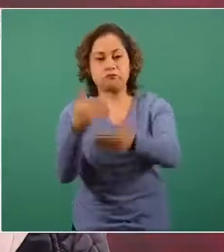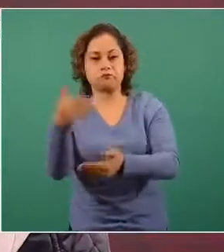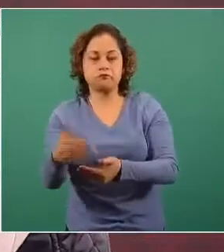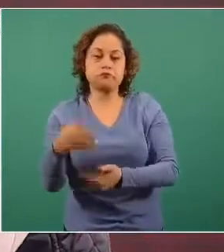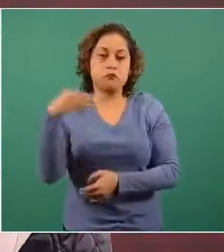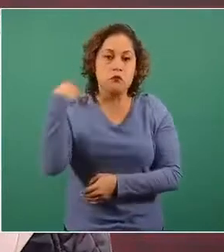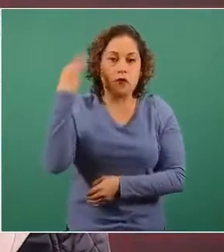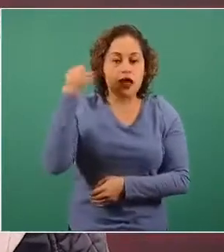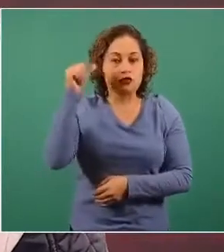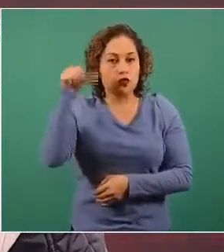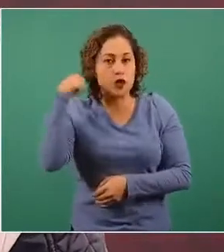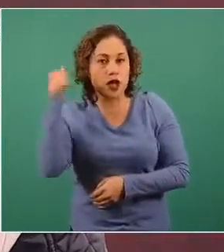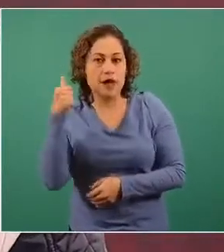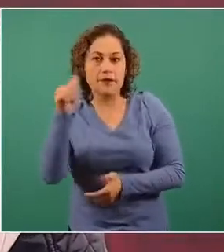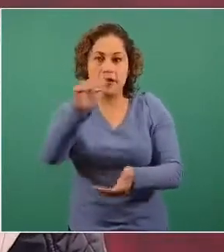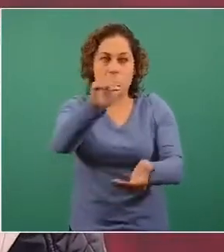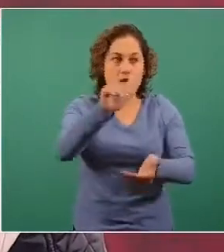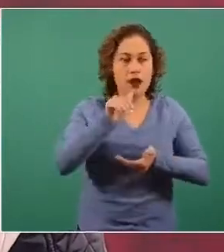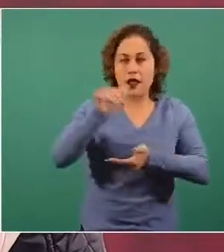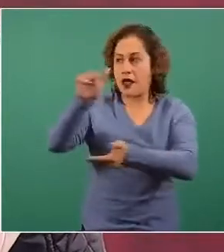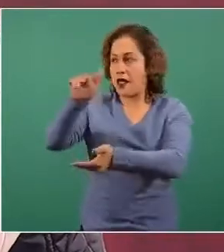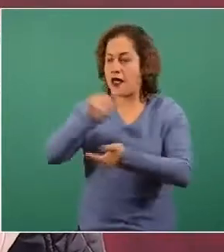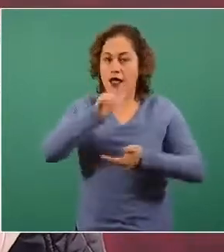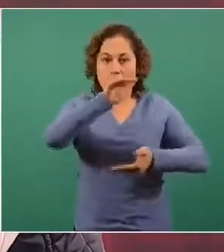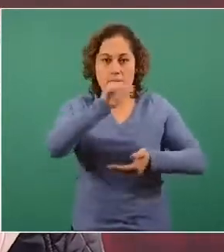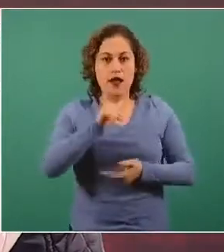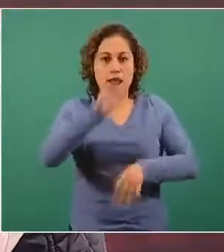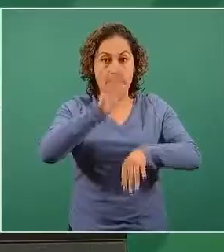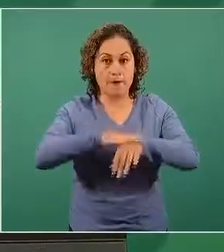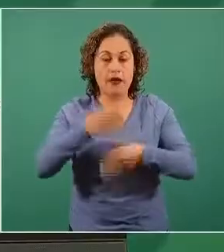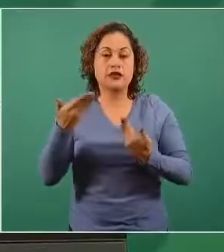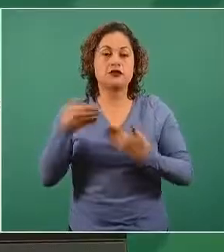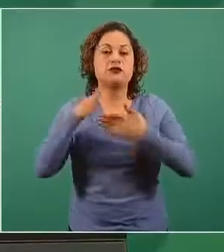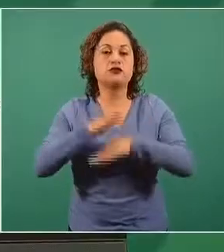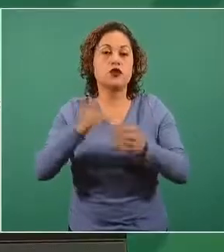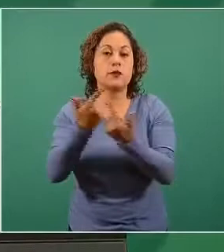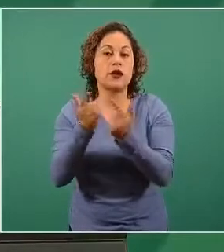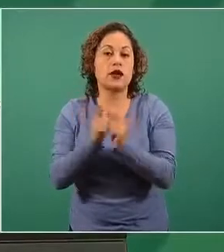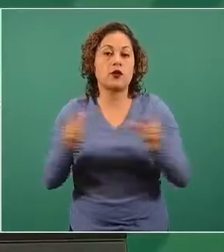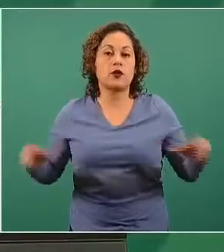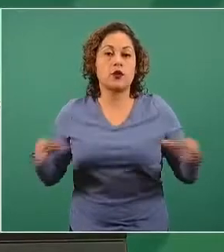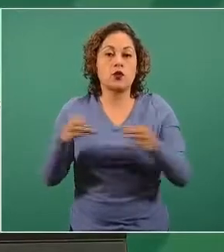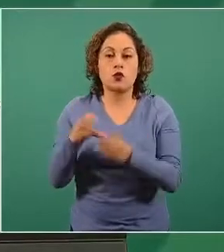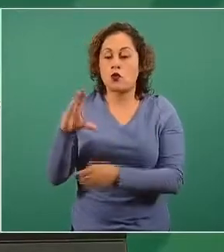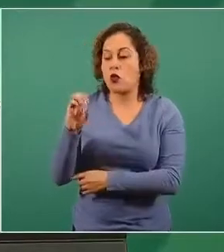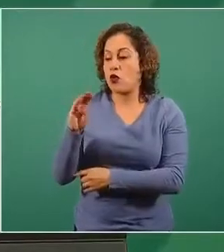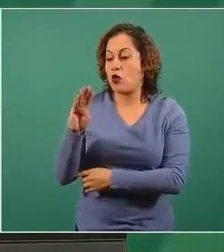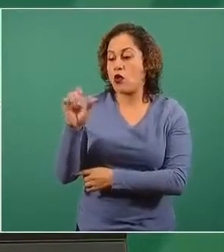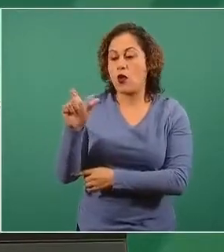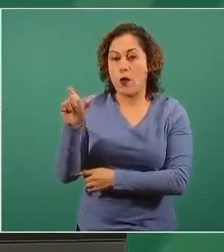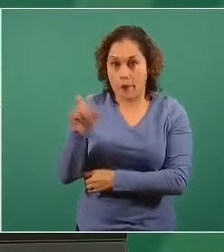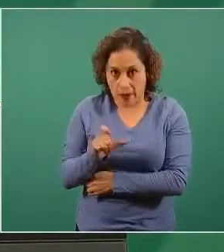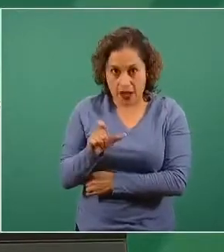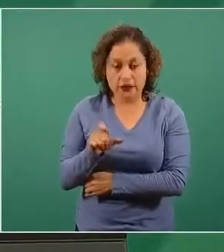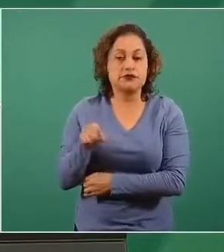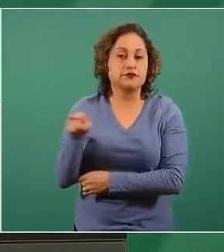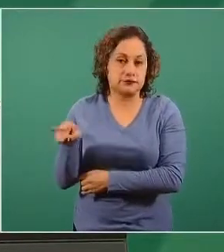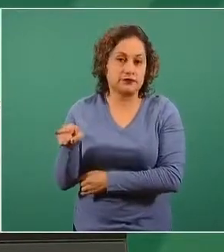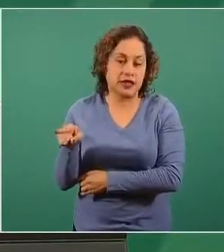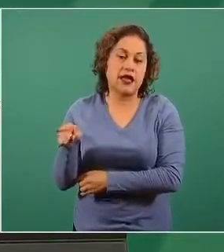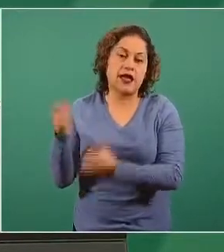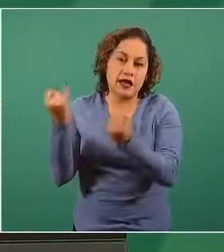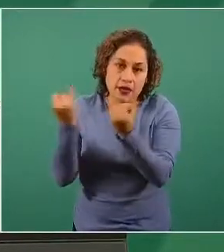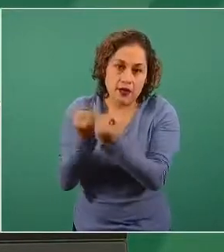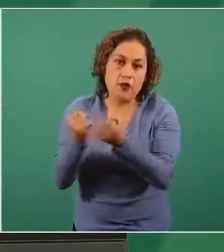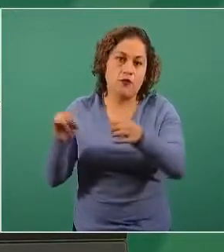marzo, abril, sobre el mecanismo COVAX, que también serán las primeras vacunas de COVAX de